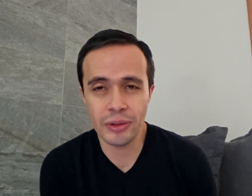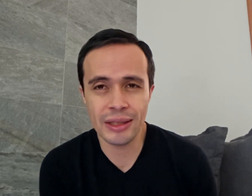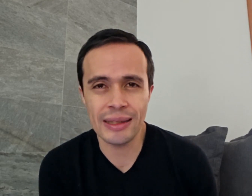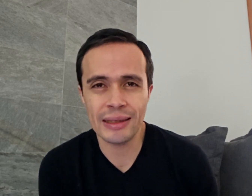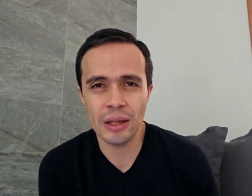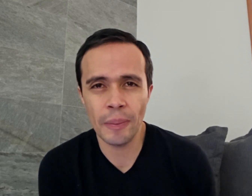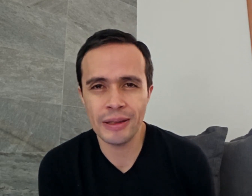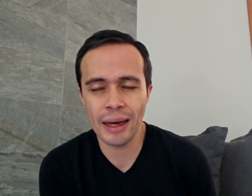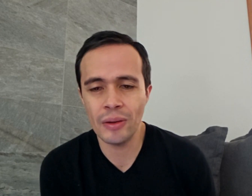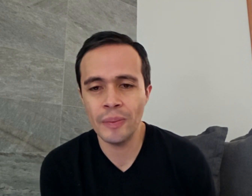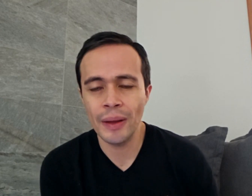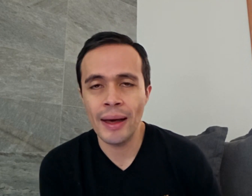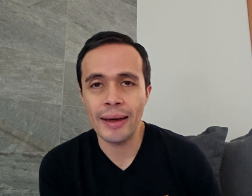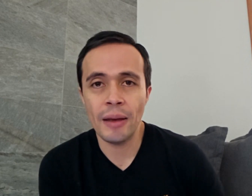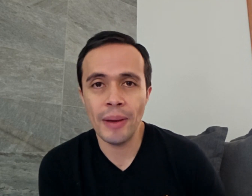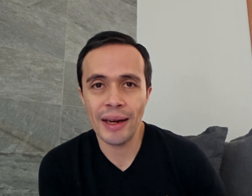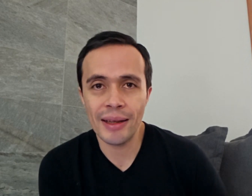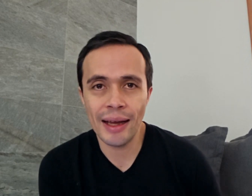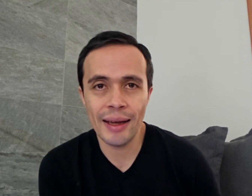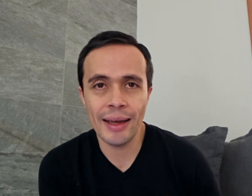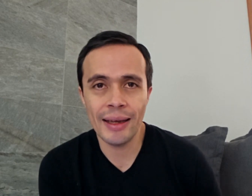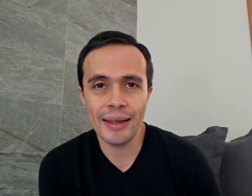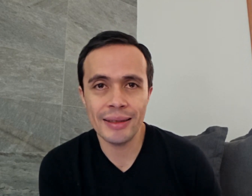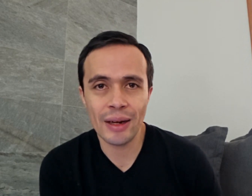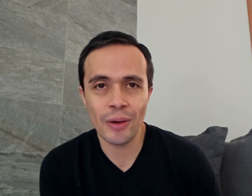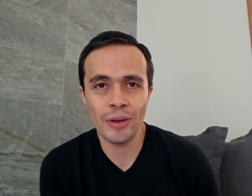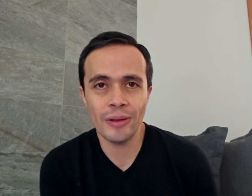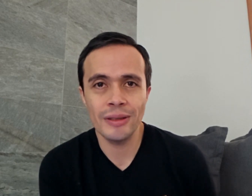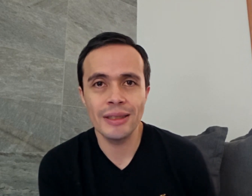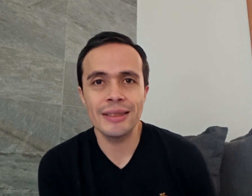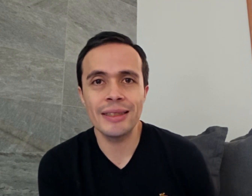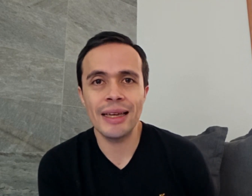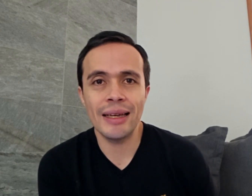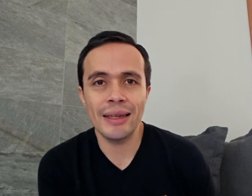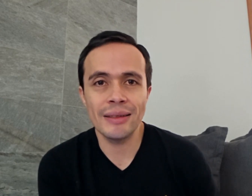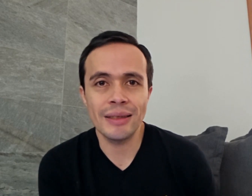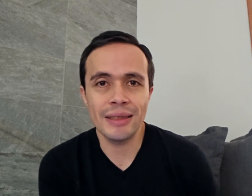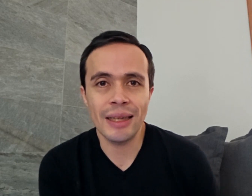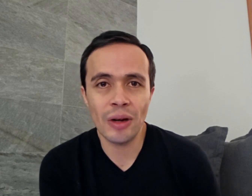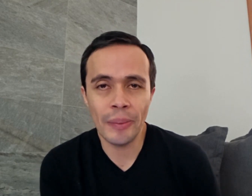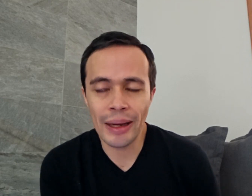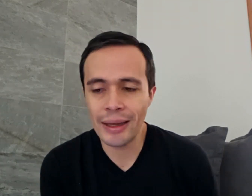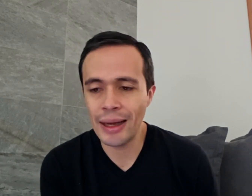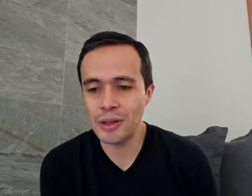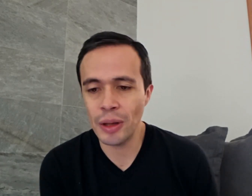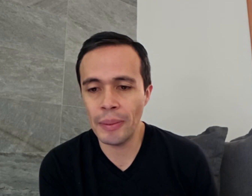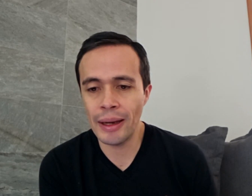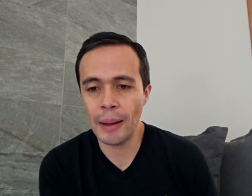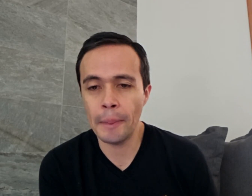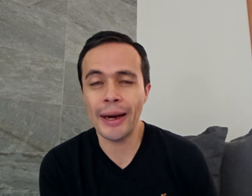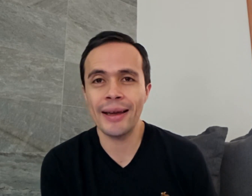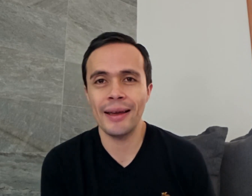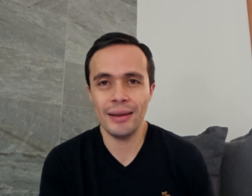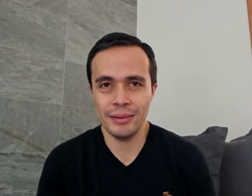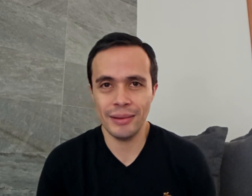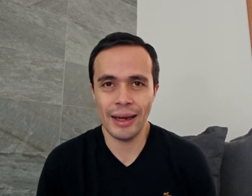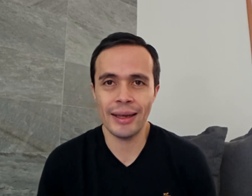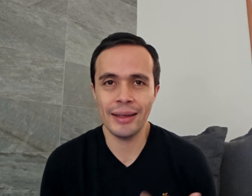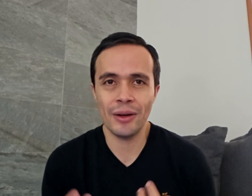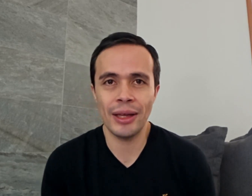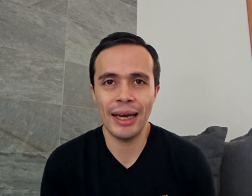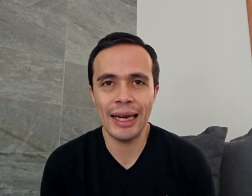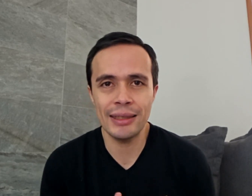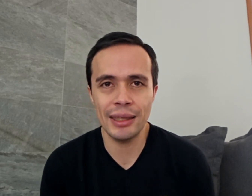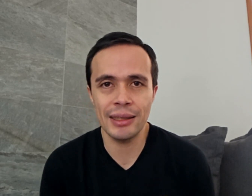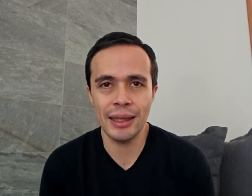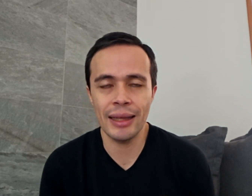Estados Unidos desde el sexenio pasado que invierta en el desarrollo de Centroamérica y Sudamérica para que la